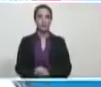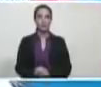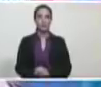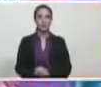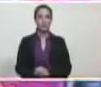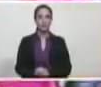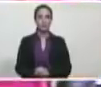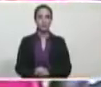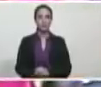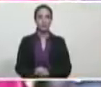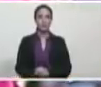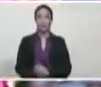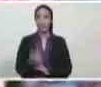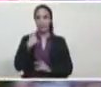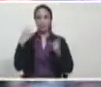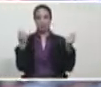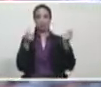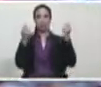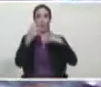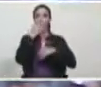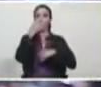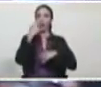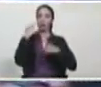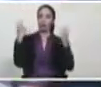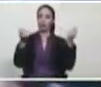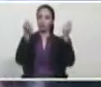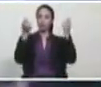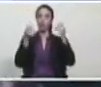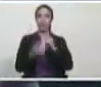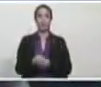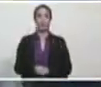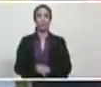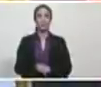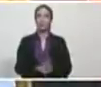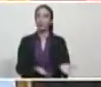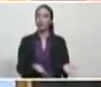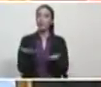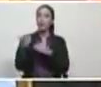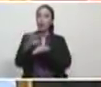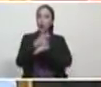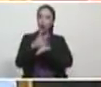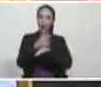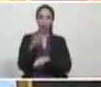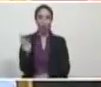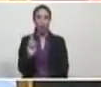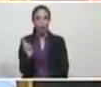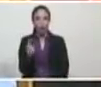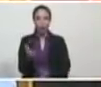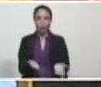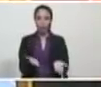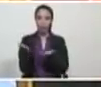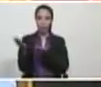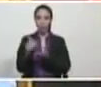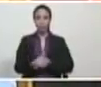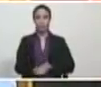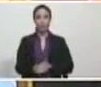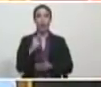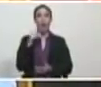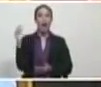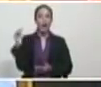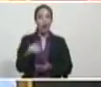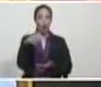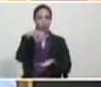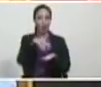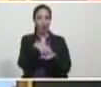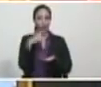Lo tienen consigna para todo. Bueno, yo quisiera que nuestro gobernador Rodolfo Marcos Torres, general de la República y